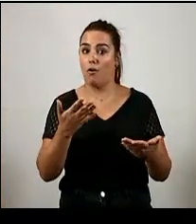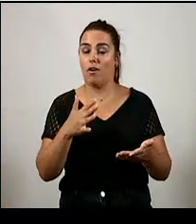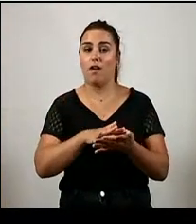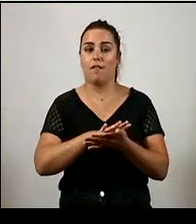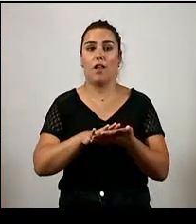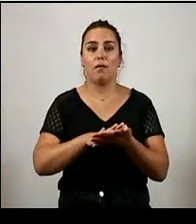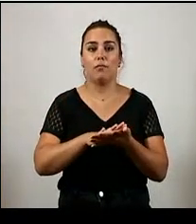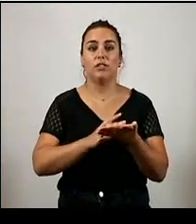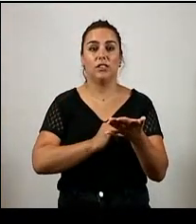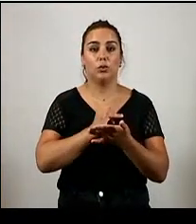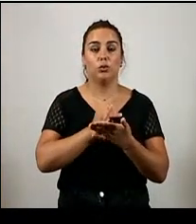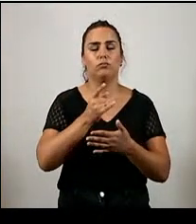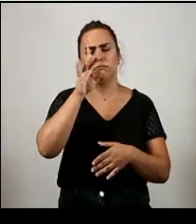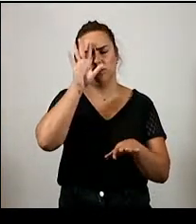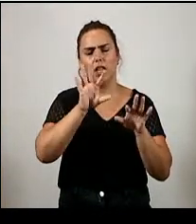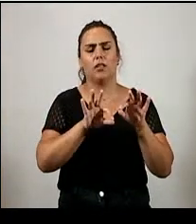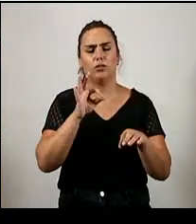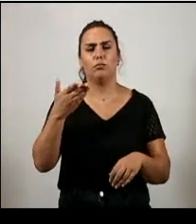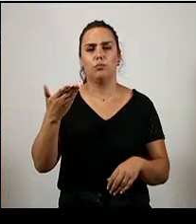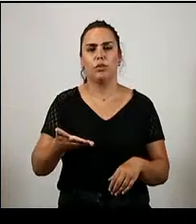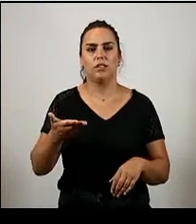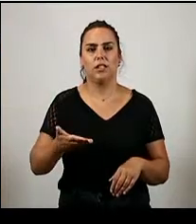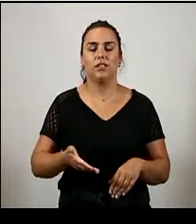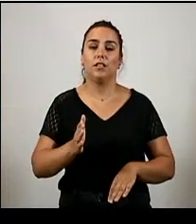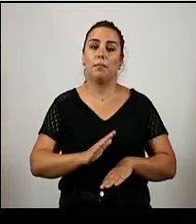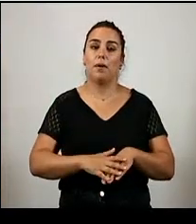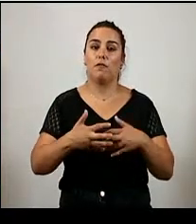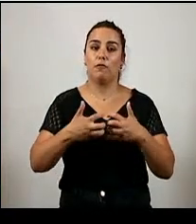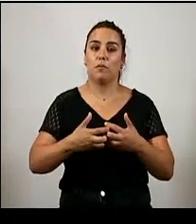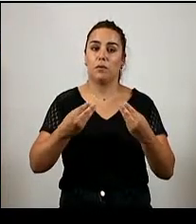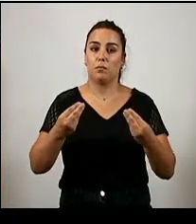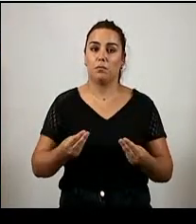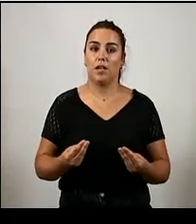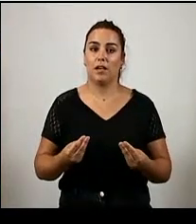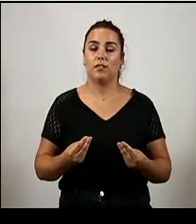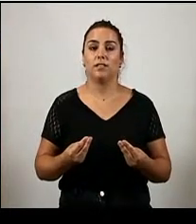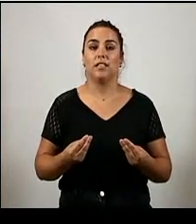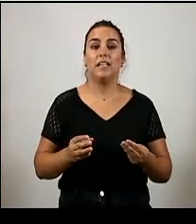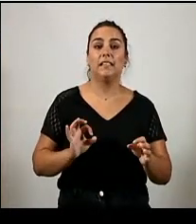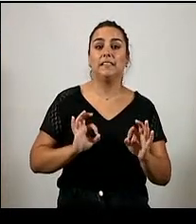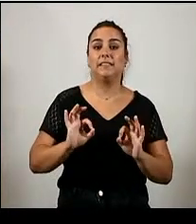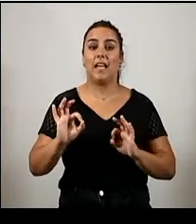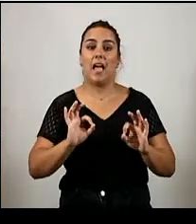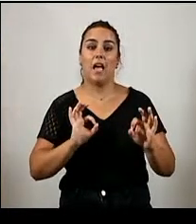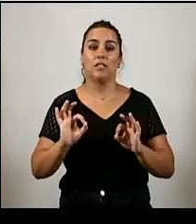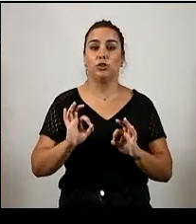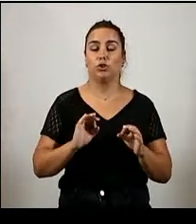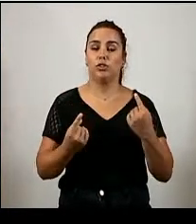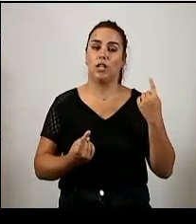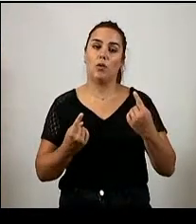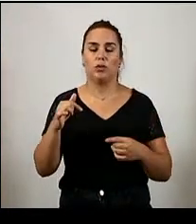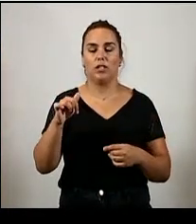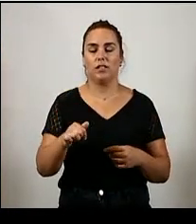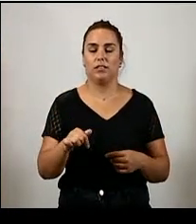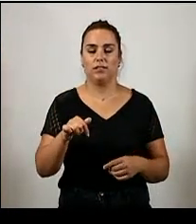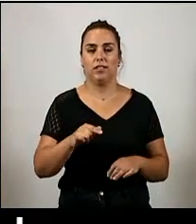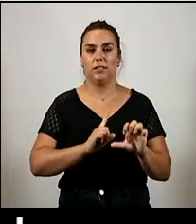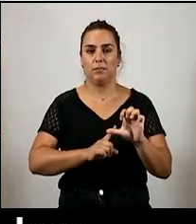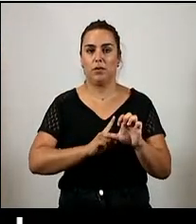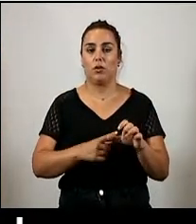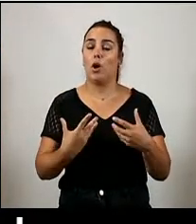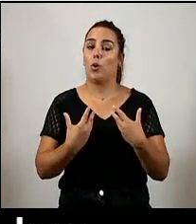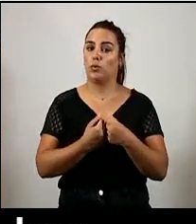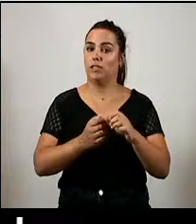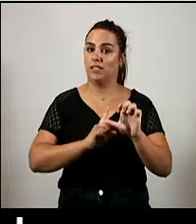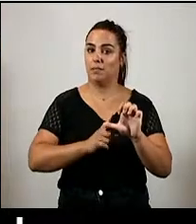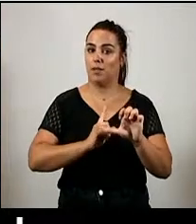hemos tomado decisiones importantes para el buen funcionamiento de algunos de los teatros más emblemáticos de nuestra región. La Junta de